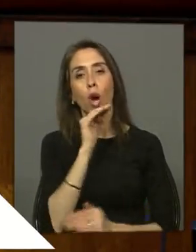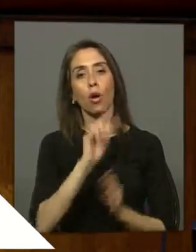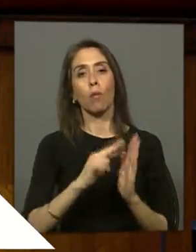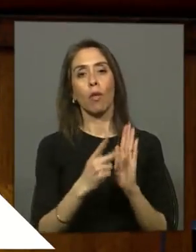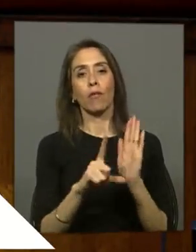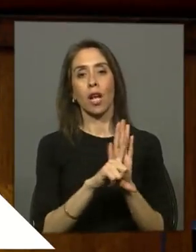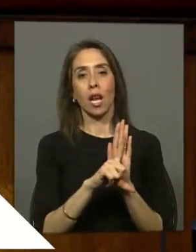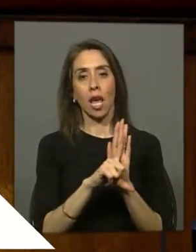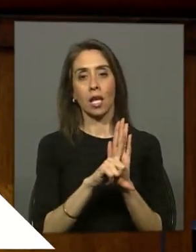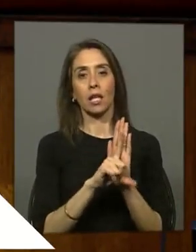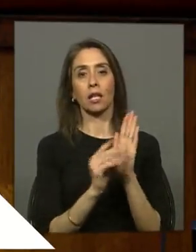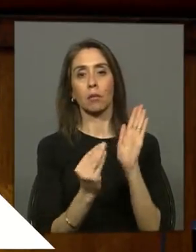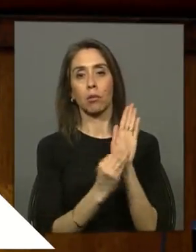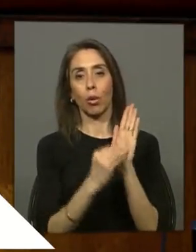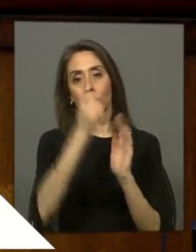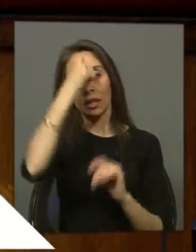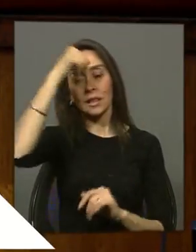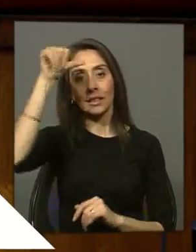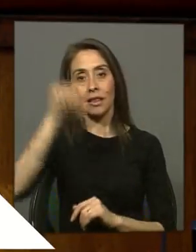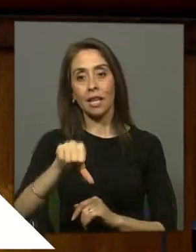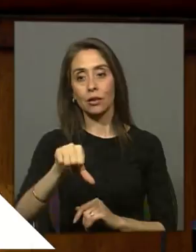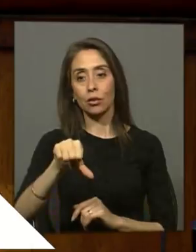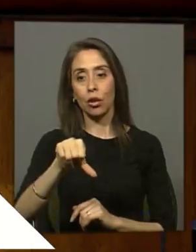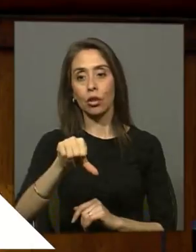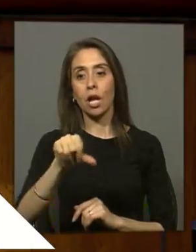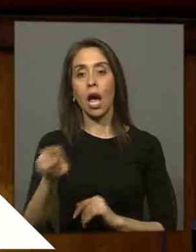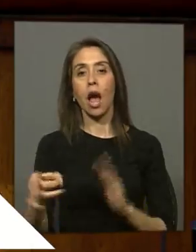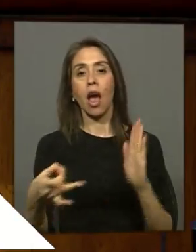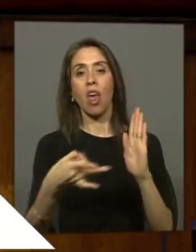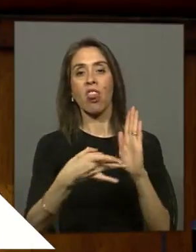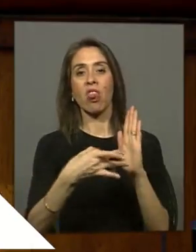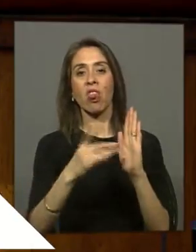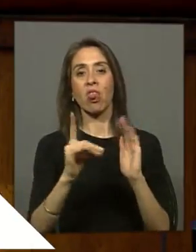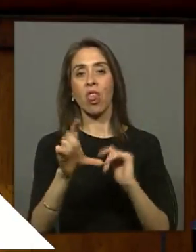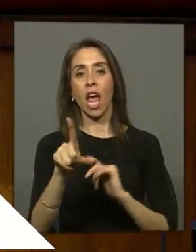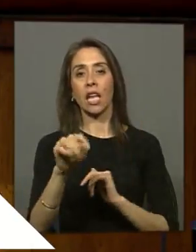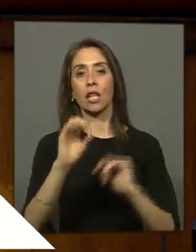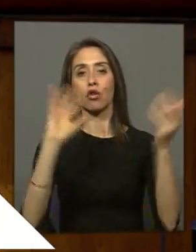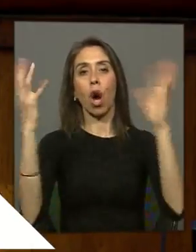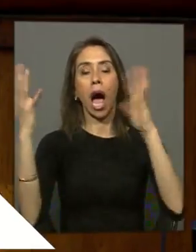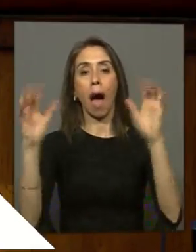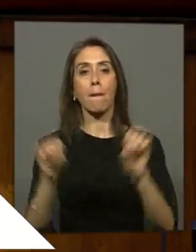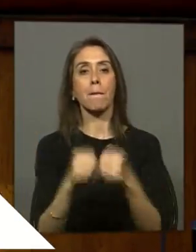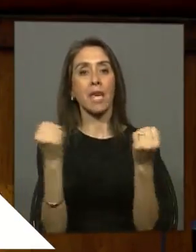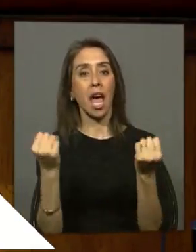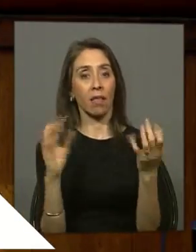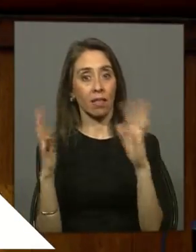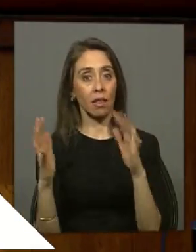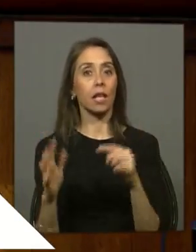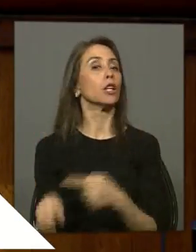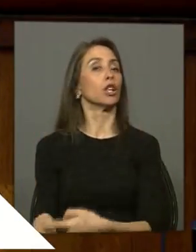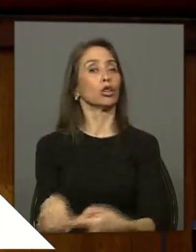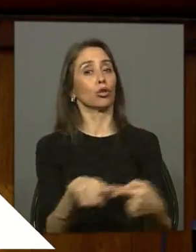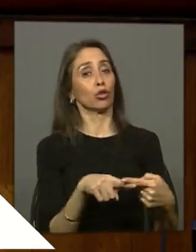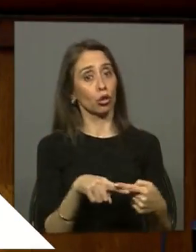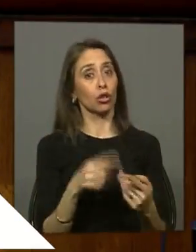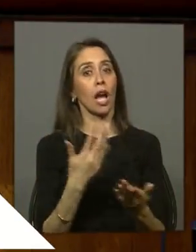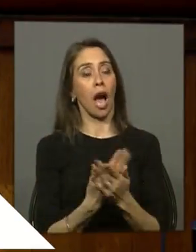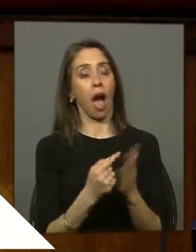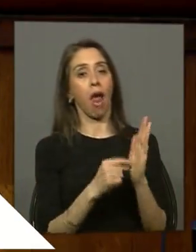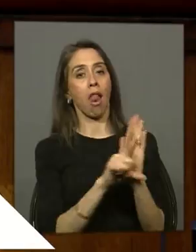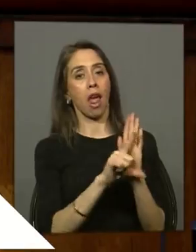legales que permitan tipificar y sancionar la figura del delito ambiental de manera tal que la sociedad cuente con herramientas